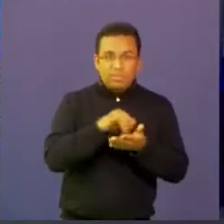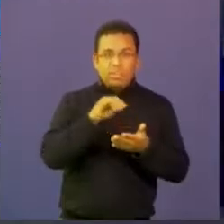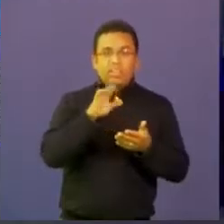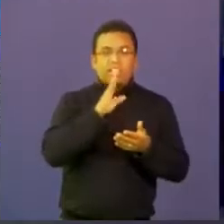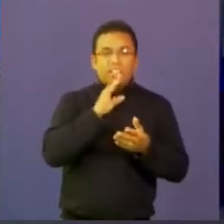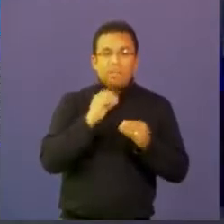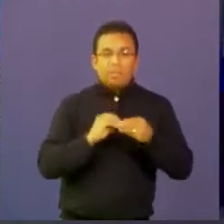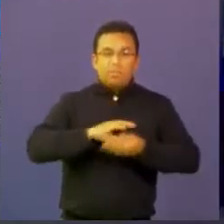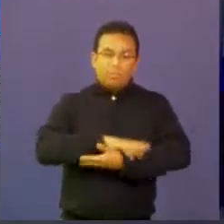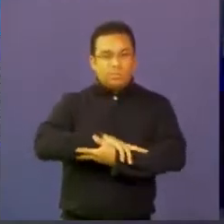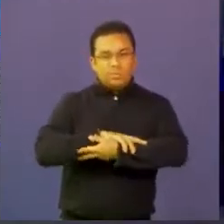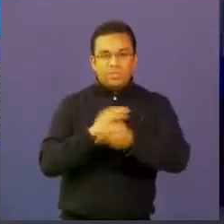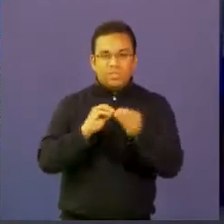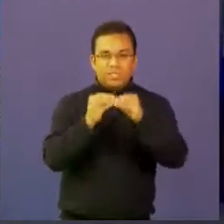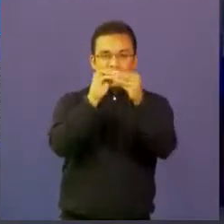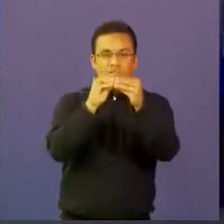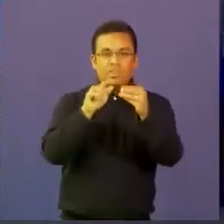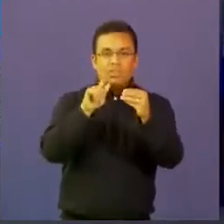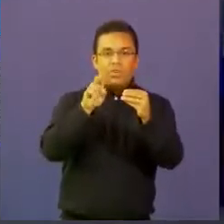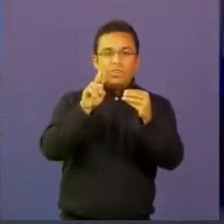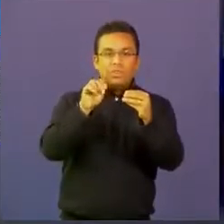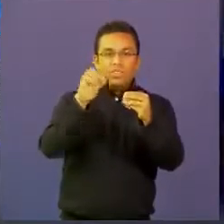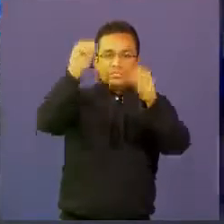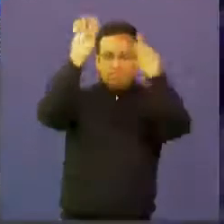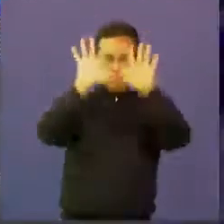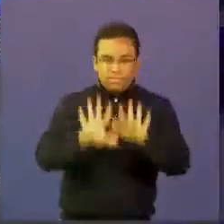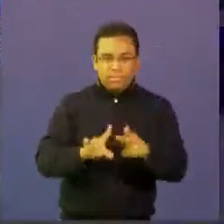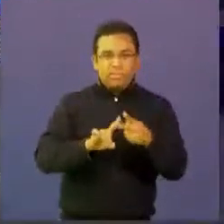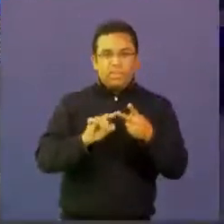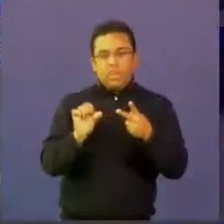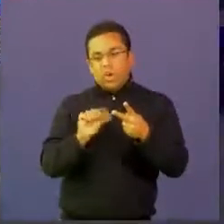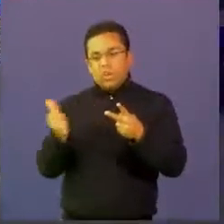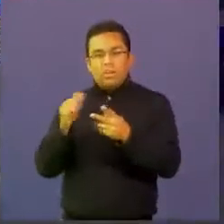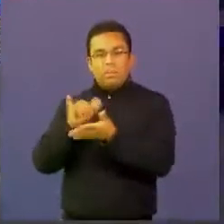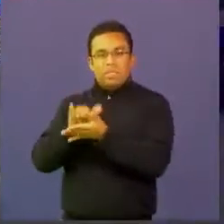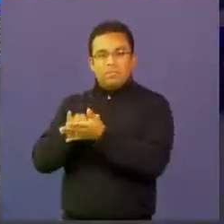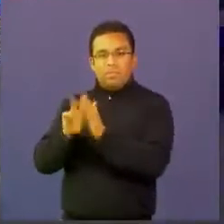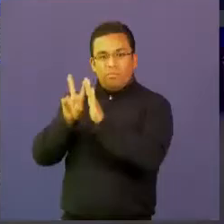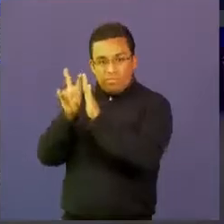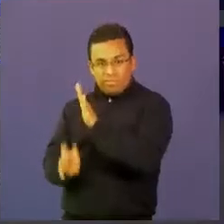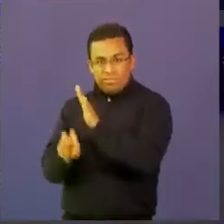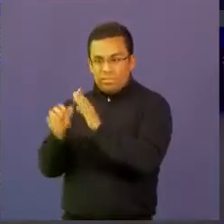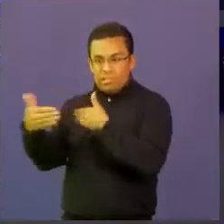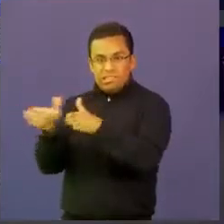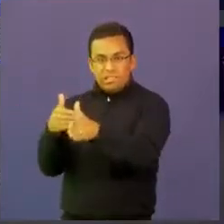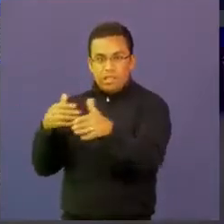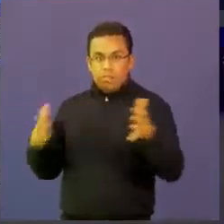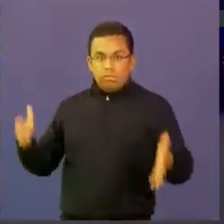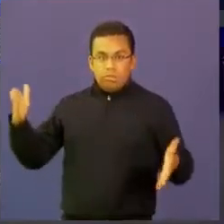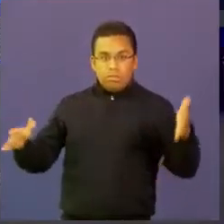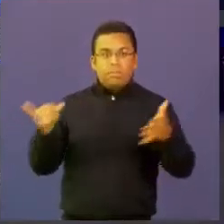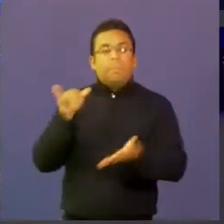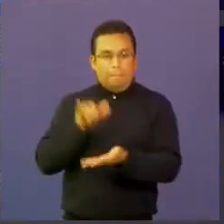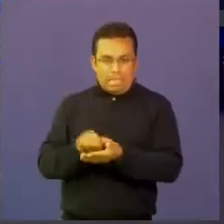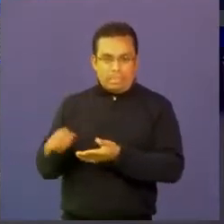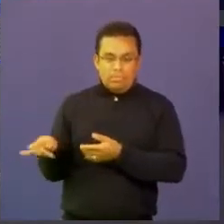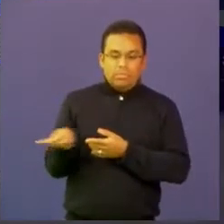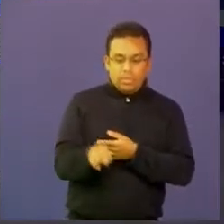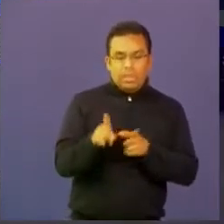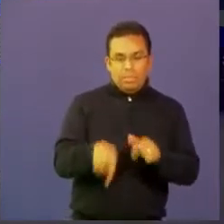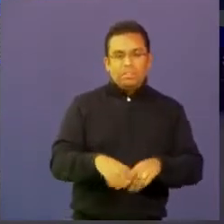de Minecraft o de Angry Birds por ejemplo Bueno pues hemos contado con el privilegio